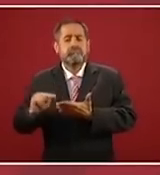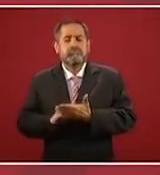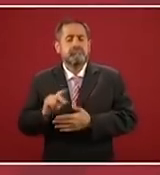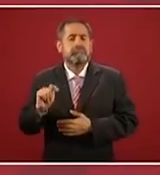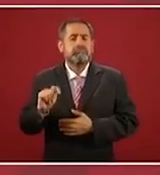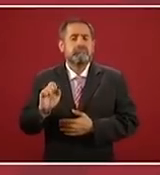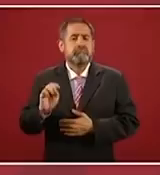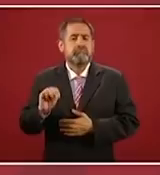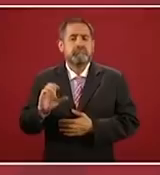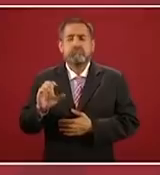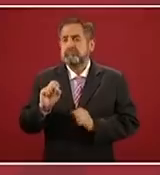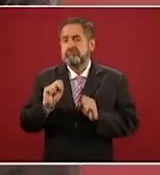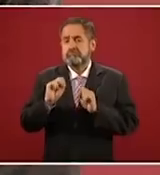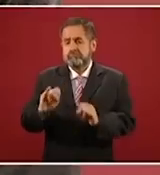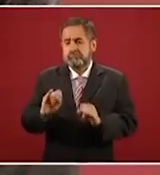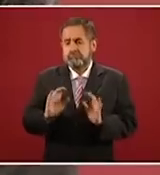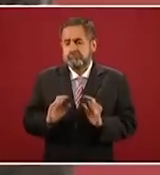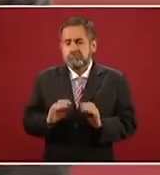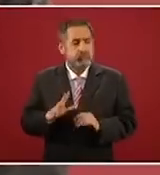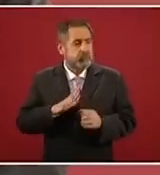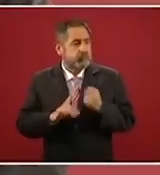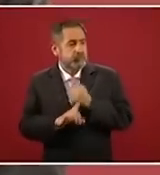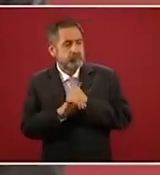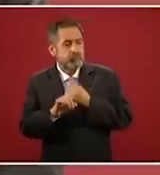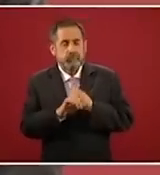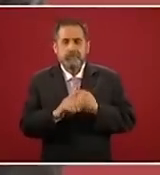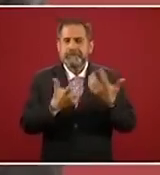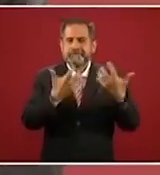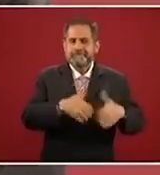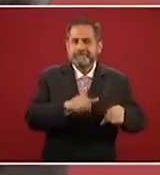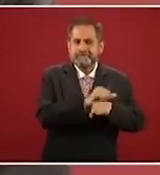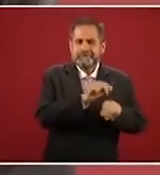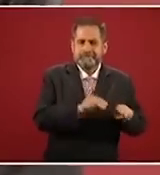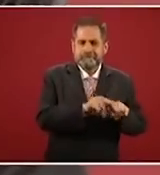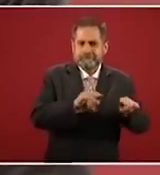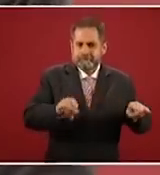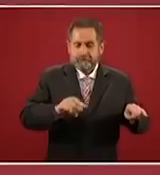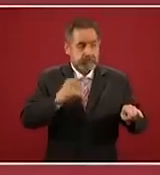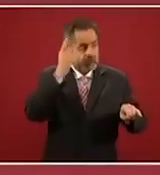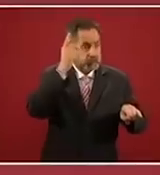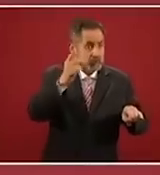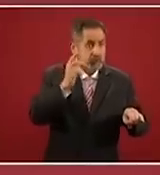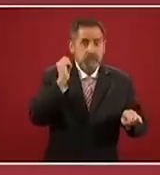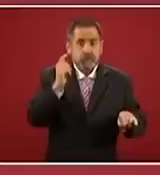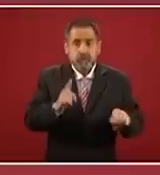tratado, no tiene problema la industria automotriz y ya